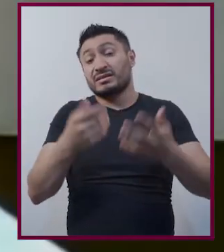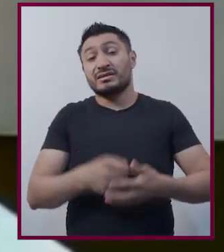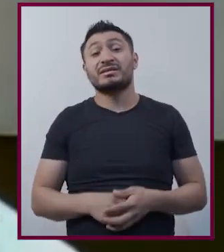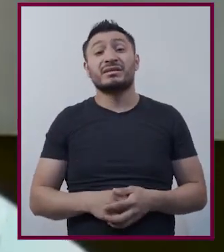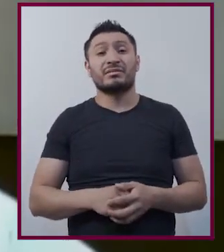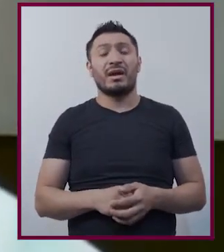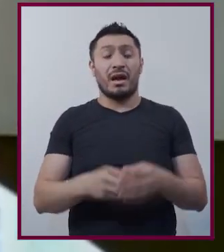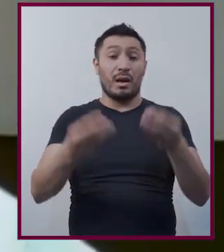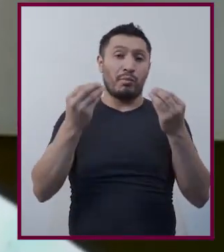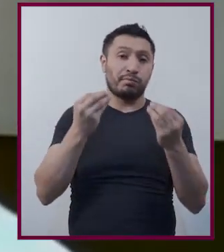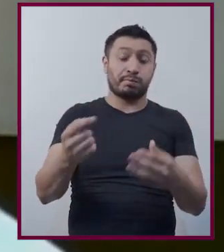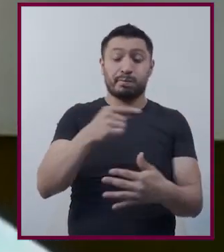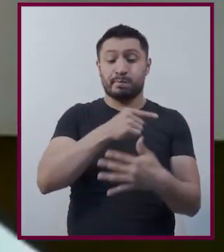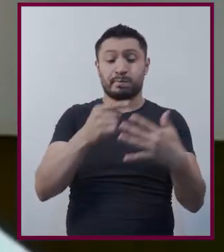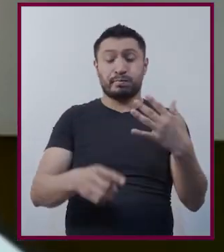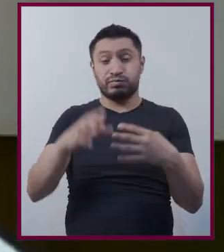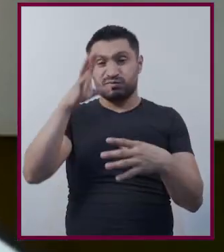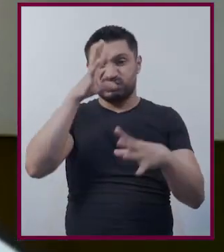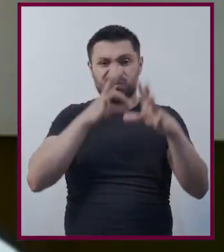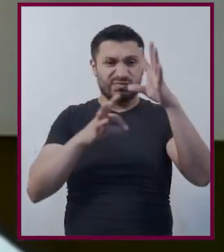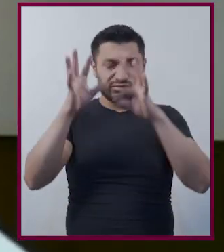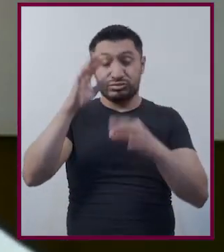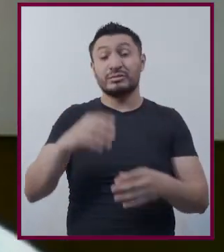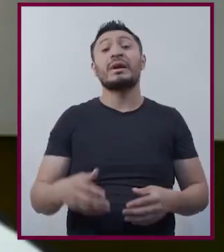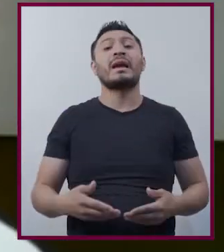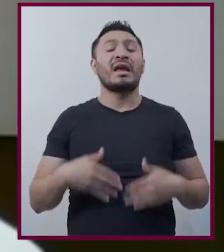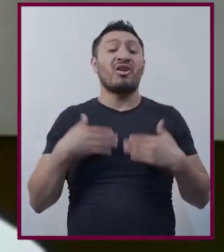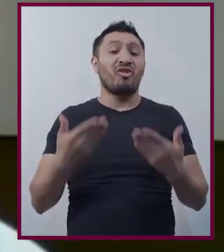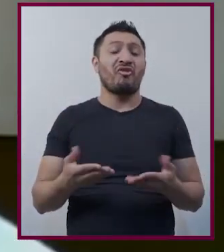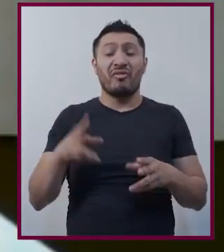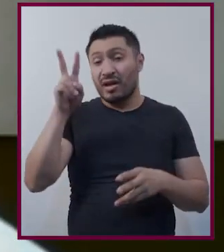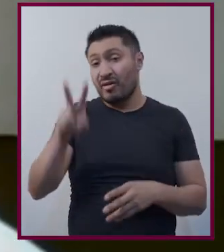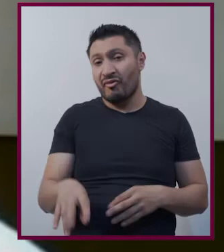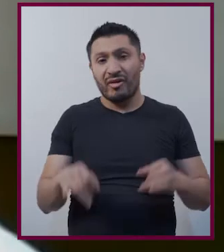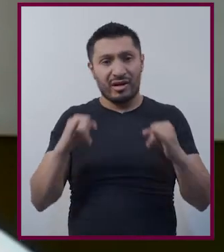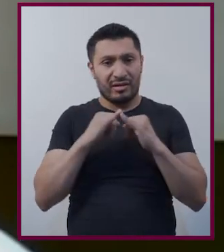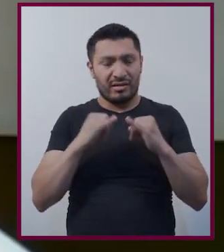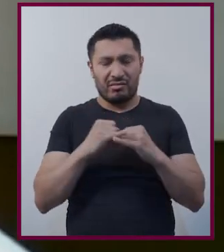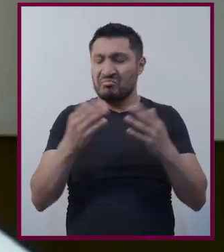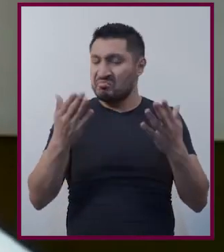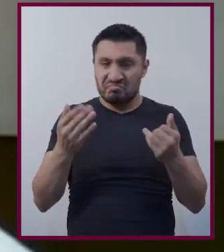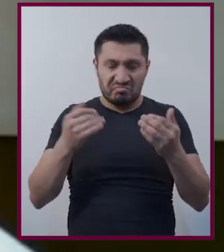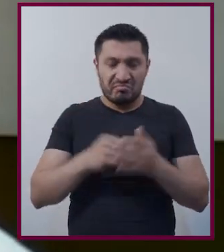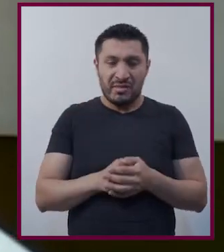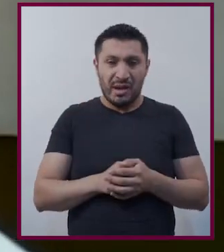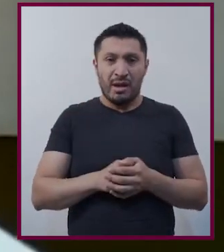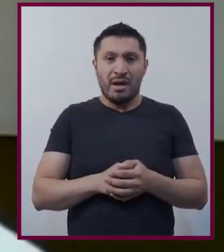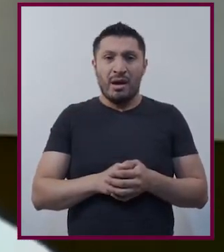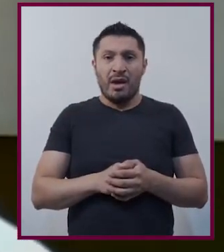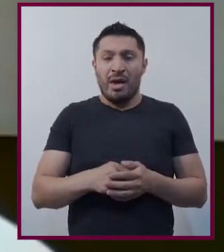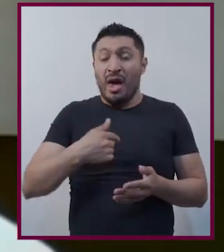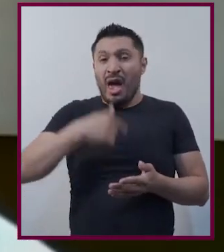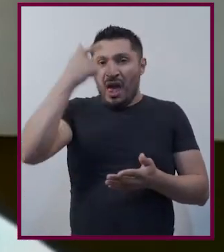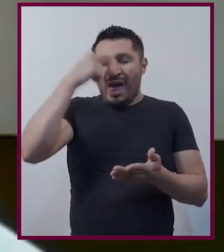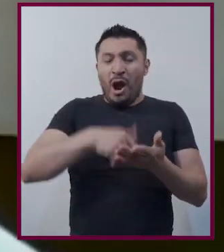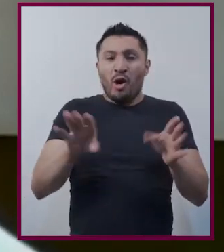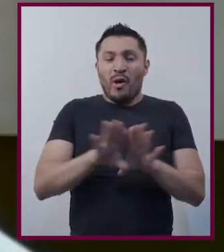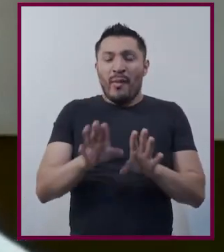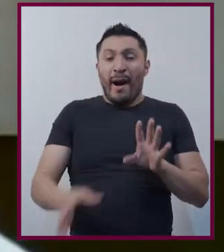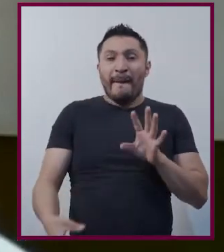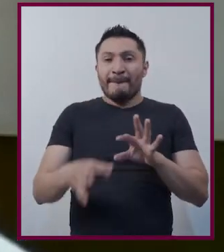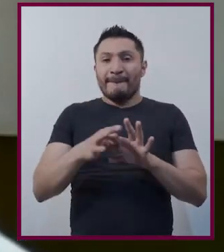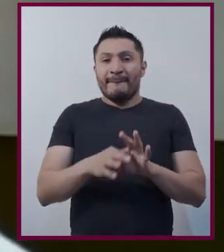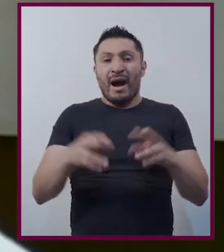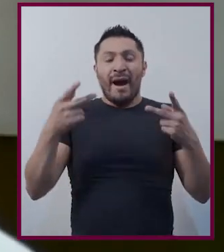muchas fallas. Aparte de la credibilidad de las instituciones de la que hablábamos, el creciente abstencionismo, que yo creo que va de la mano.